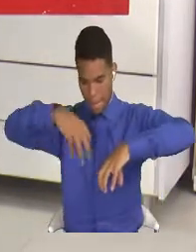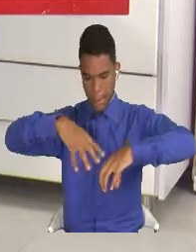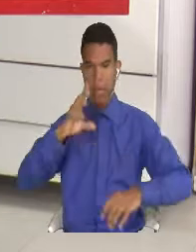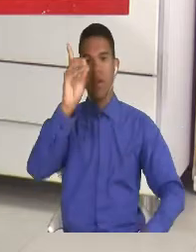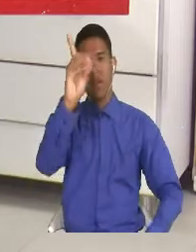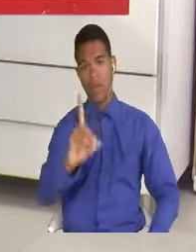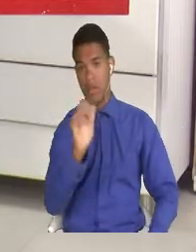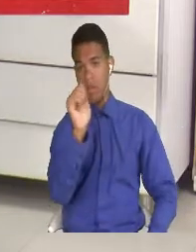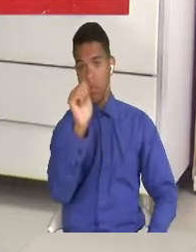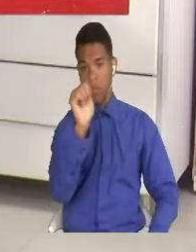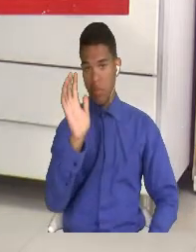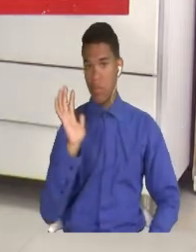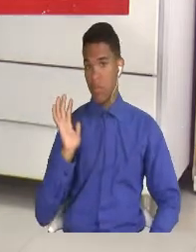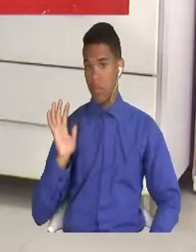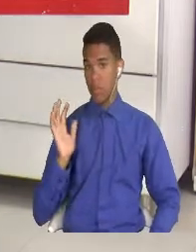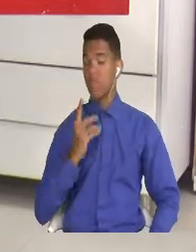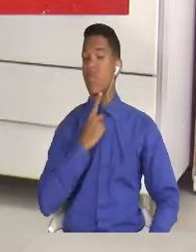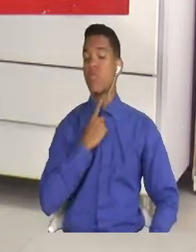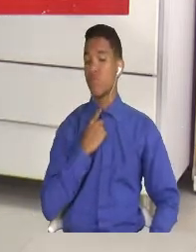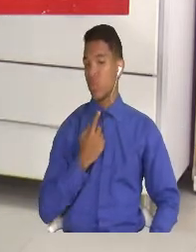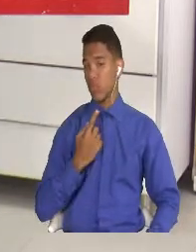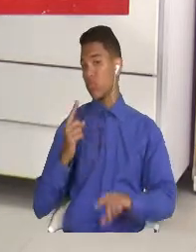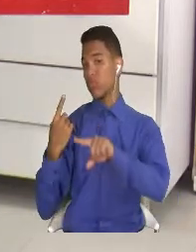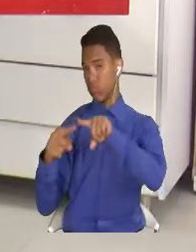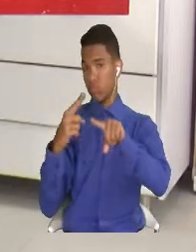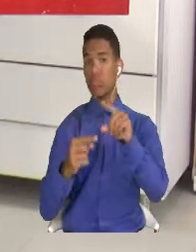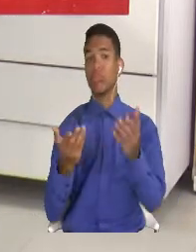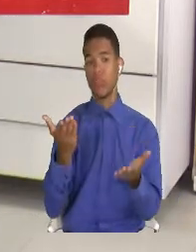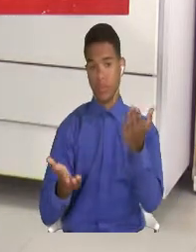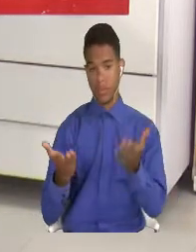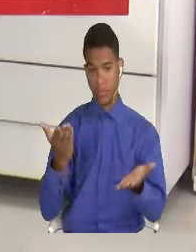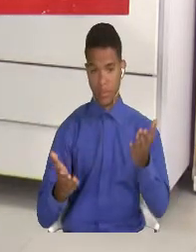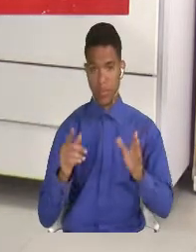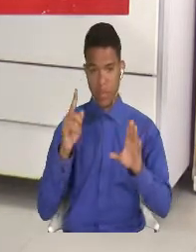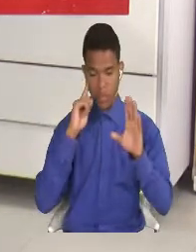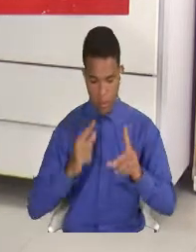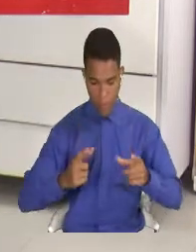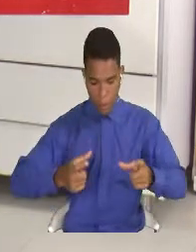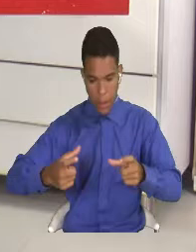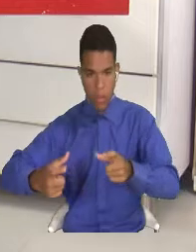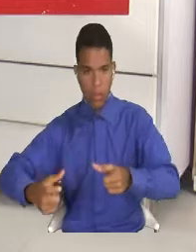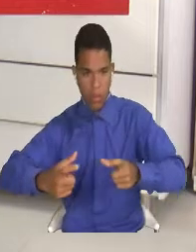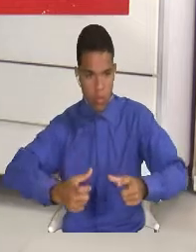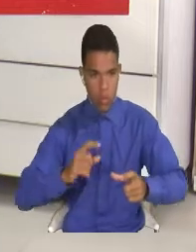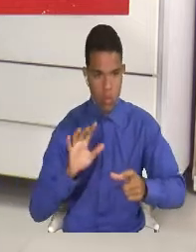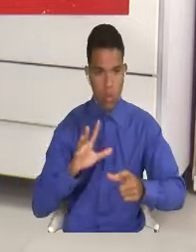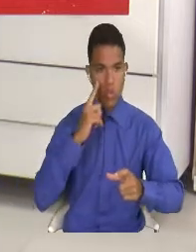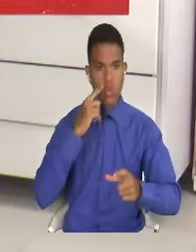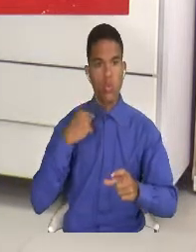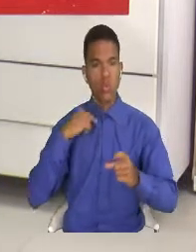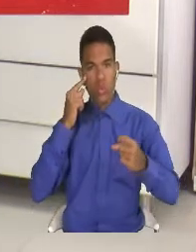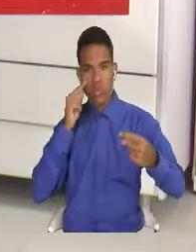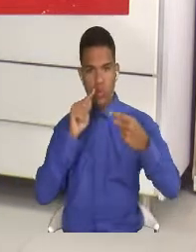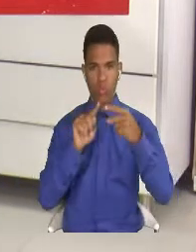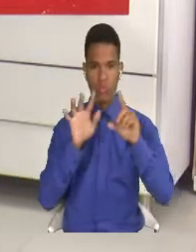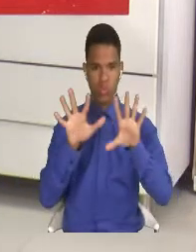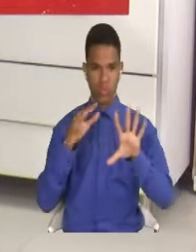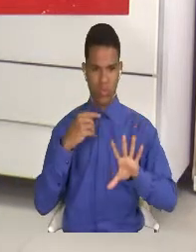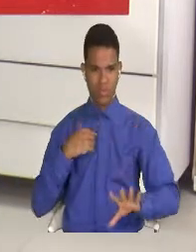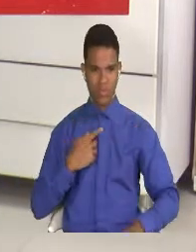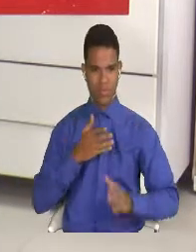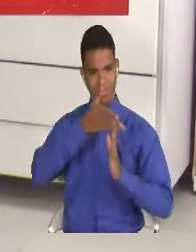encanta. Rochi, tú tienes allá tu platico, te dejé un lomito. Ajá. Entonces voy a empezar a ver que lo ideal es que el plátano maduro no vaya a